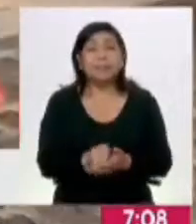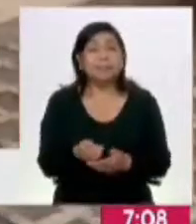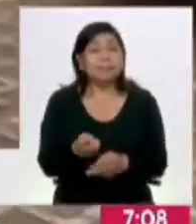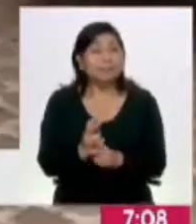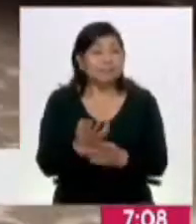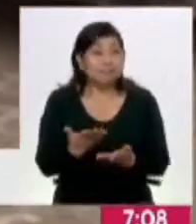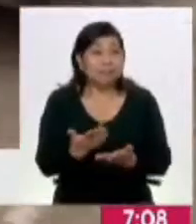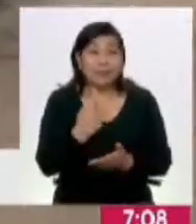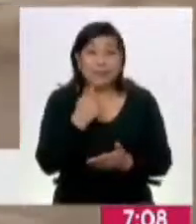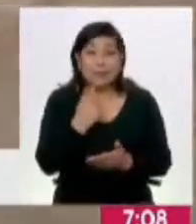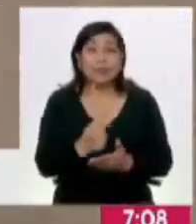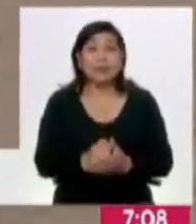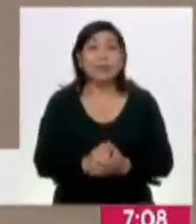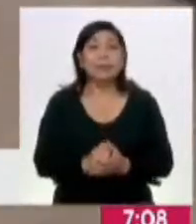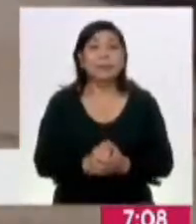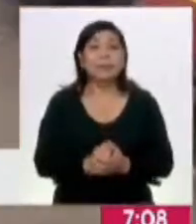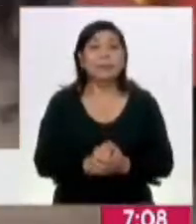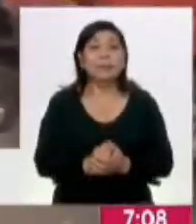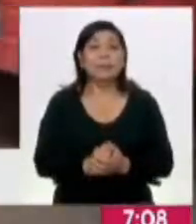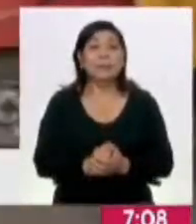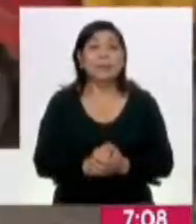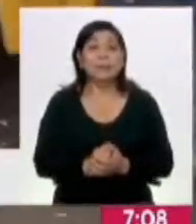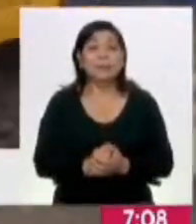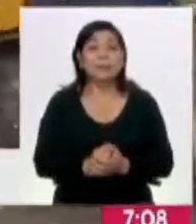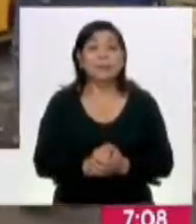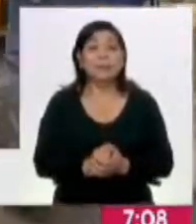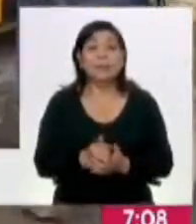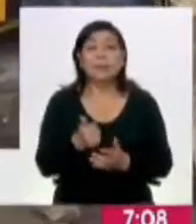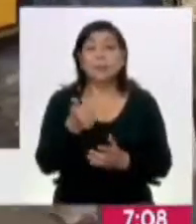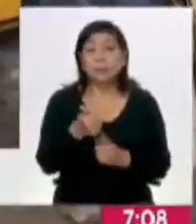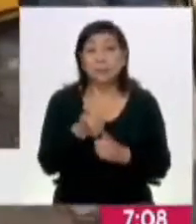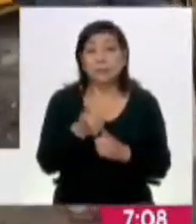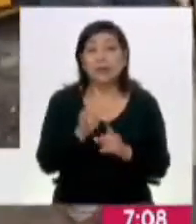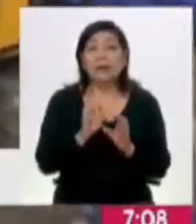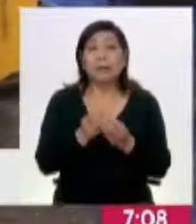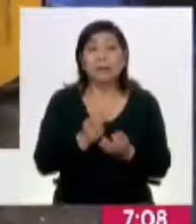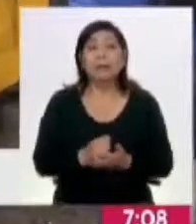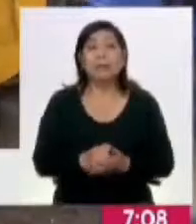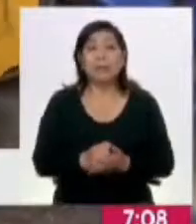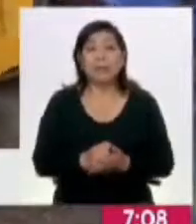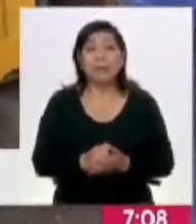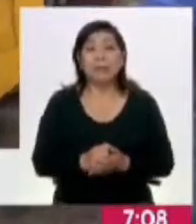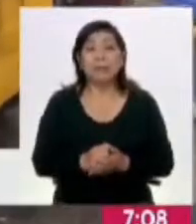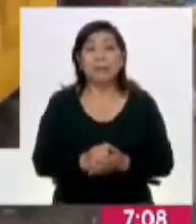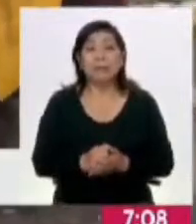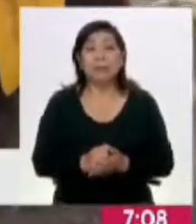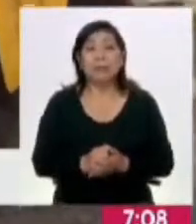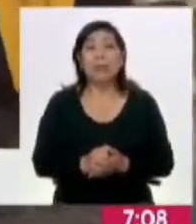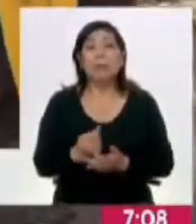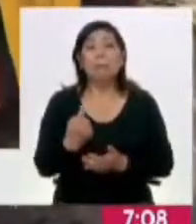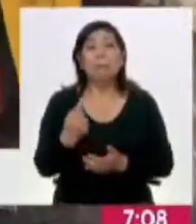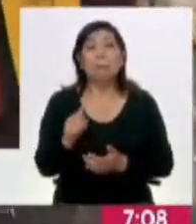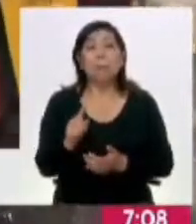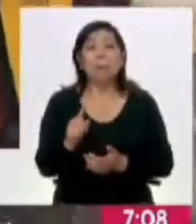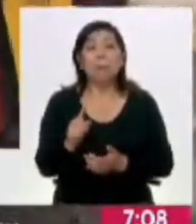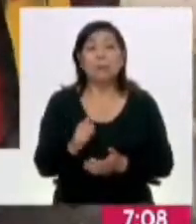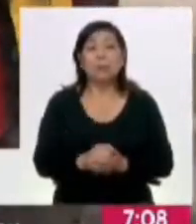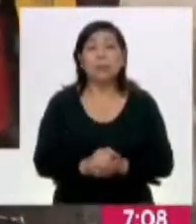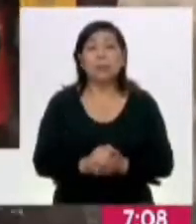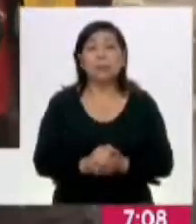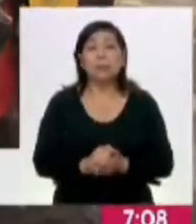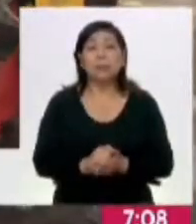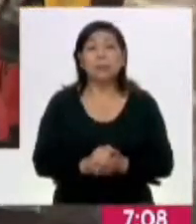este préstamo, según los mismos familiares, que este préstamo fue adquirido,